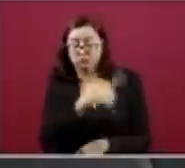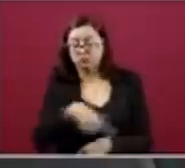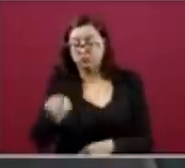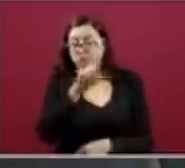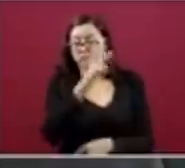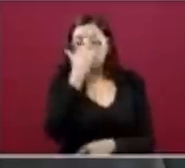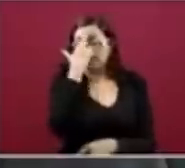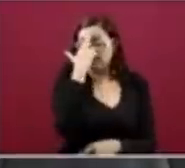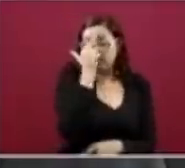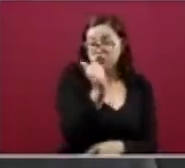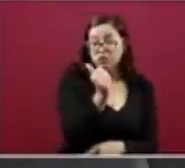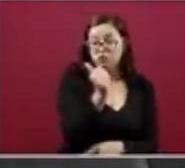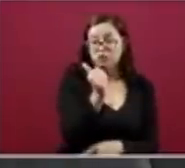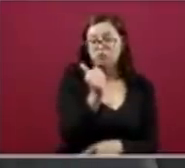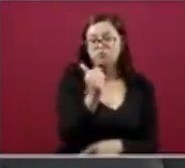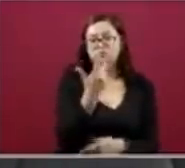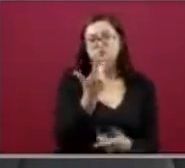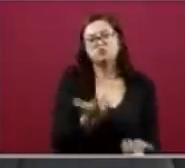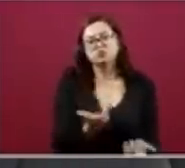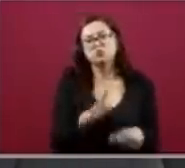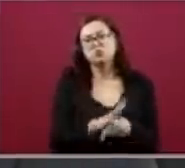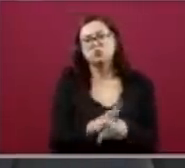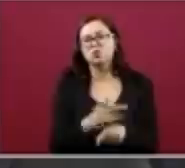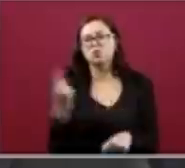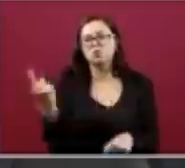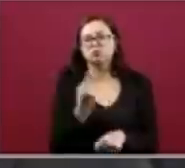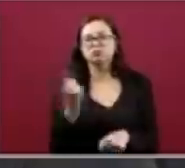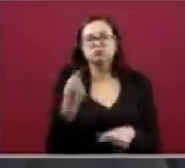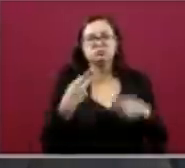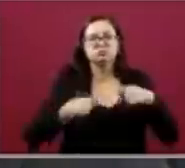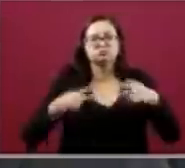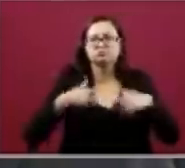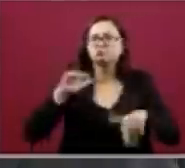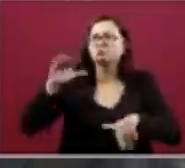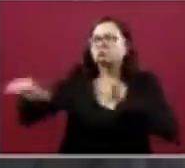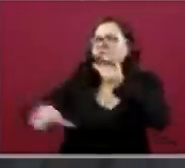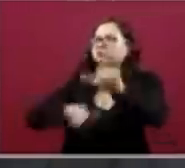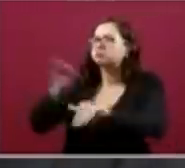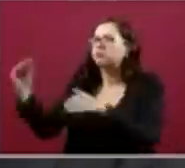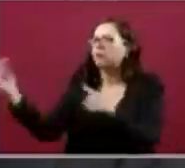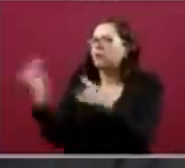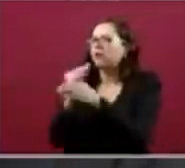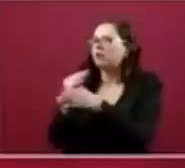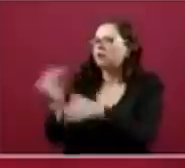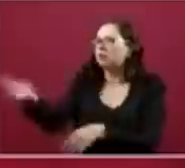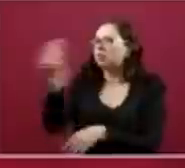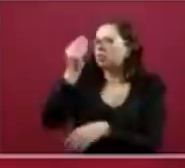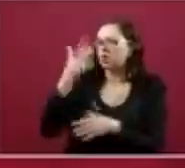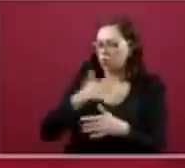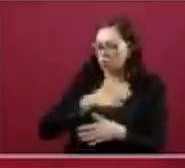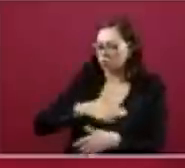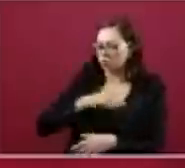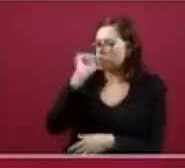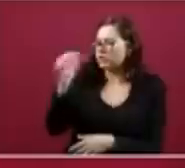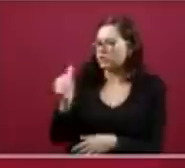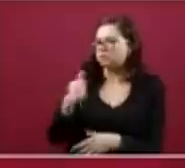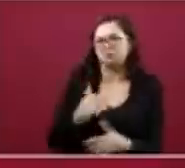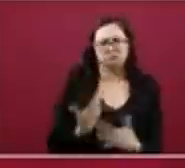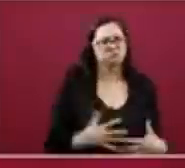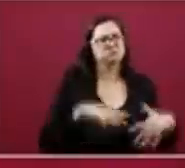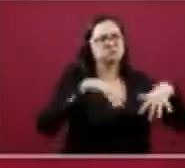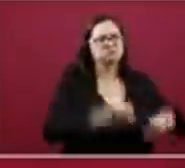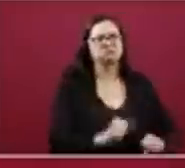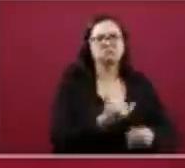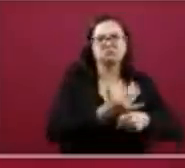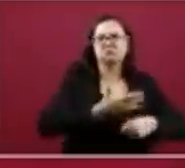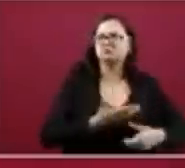de que algunas casetas se tomen cuando no son escuchados, cuando hay injusticias, pero también cómo